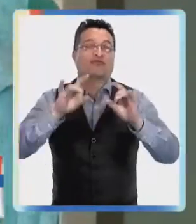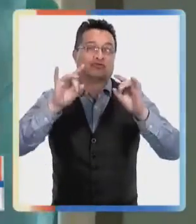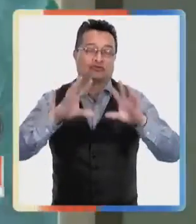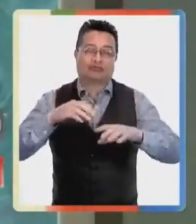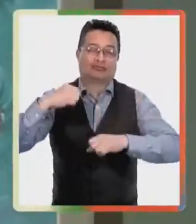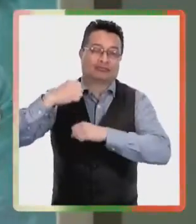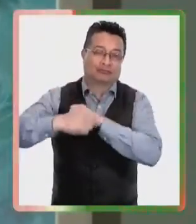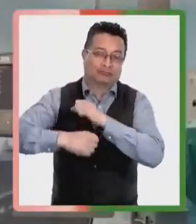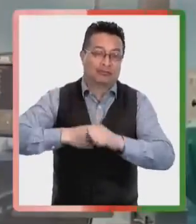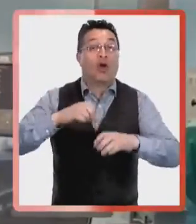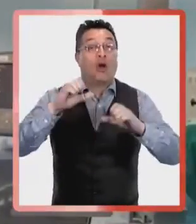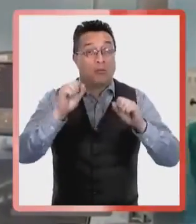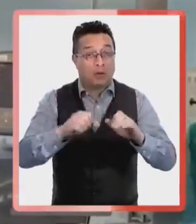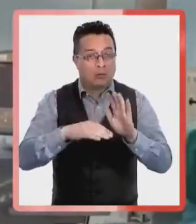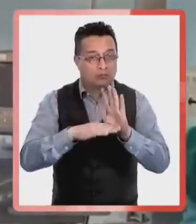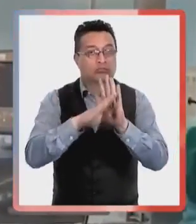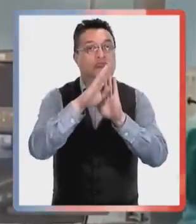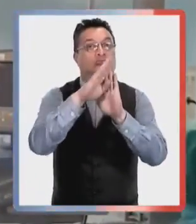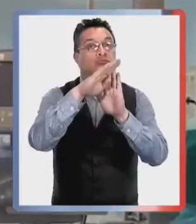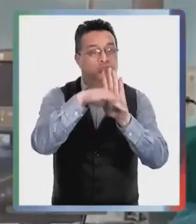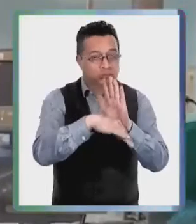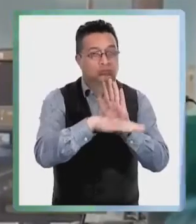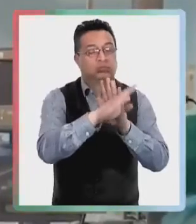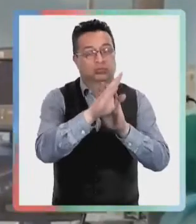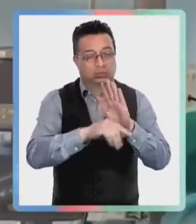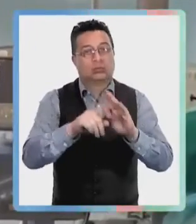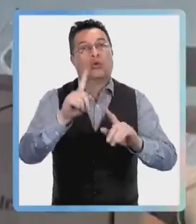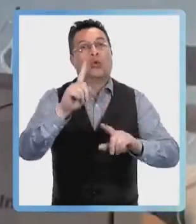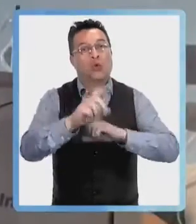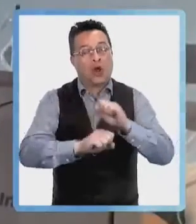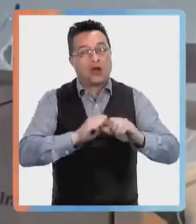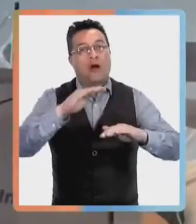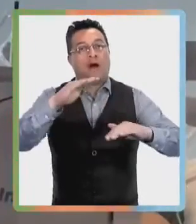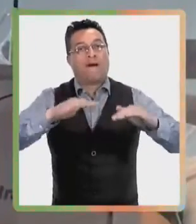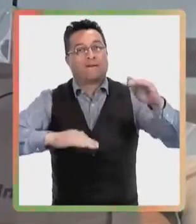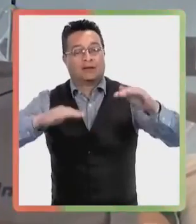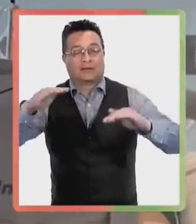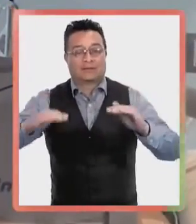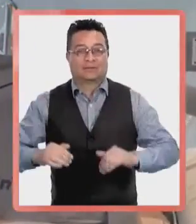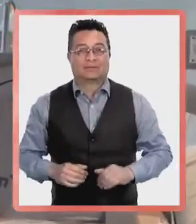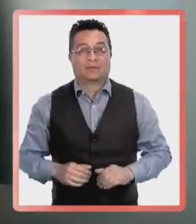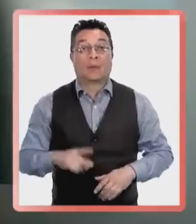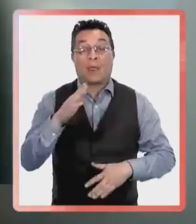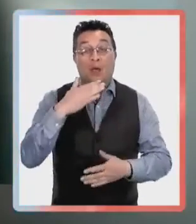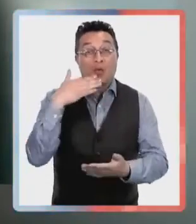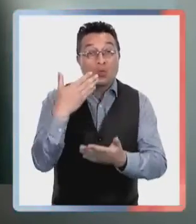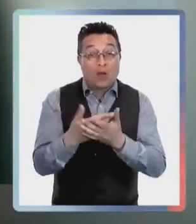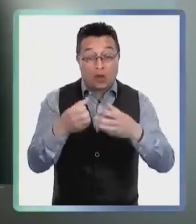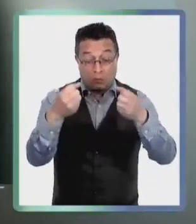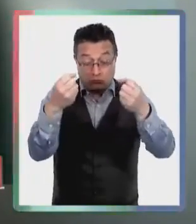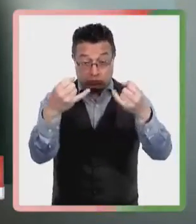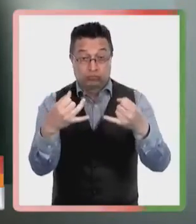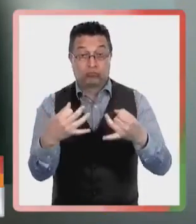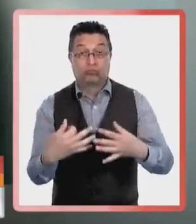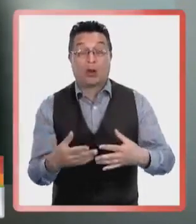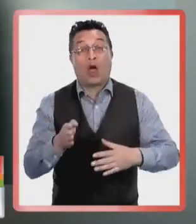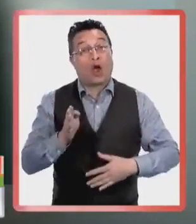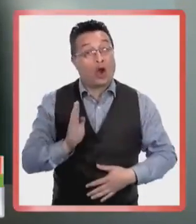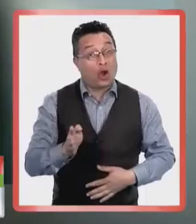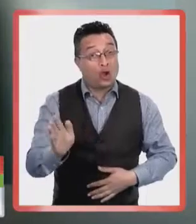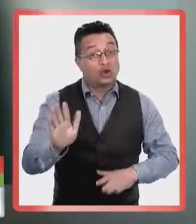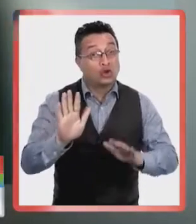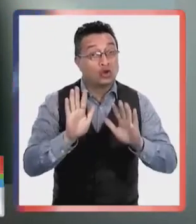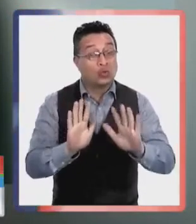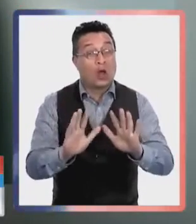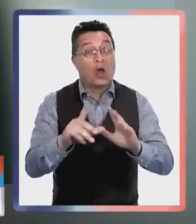endémico que podría producir pic de contagios en ciertas épocas del año. Cuando el número de casos se